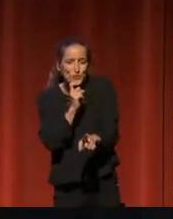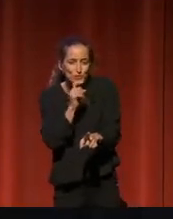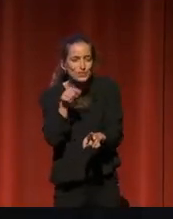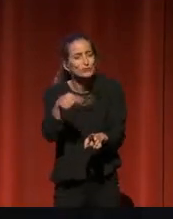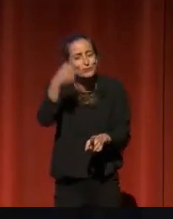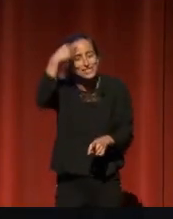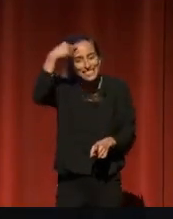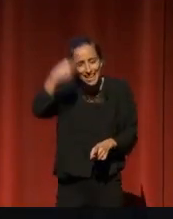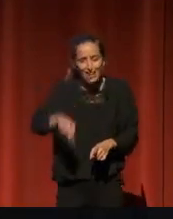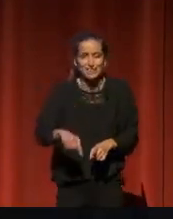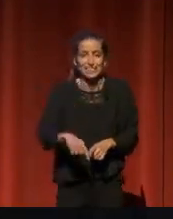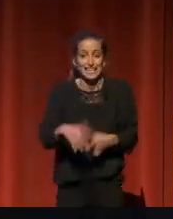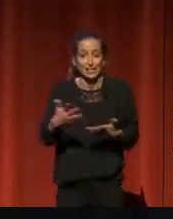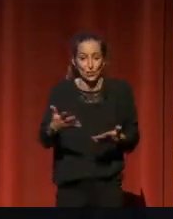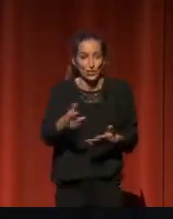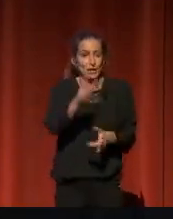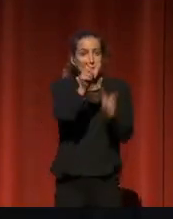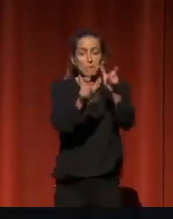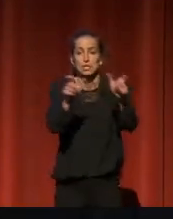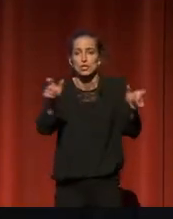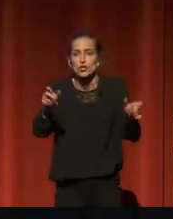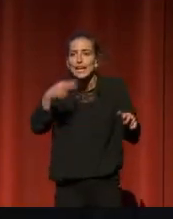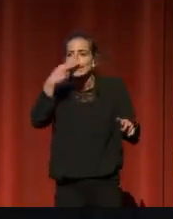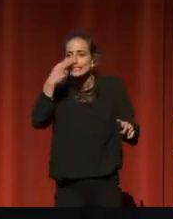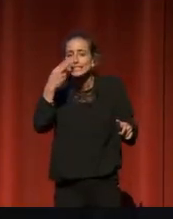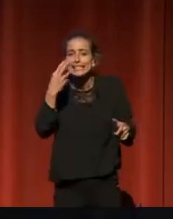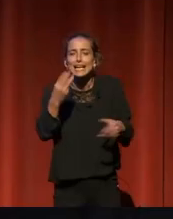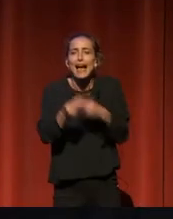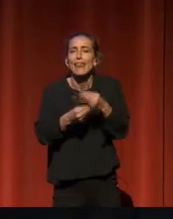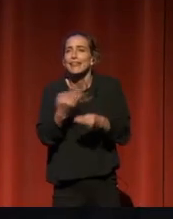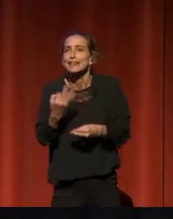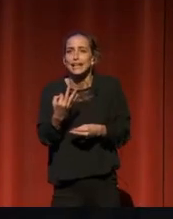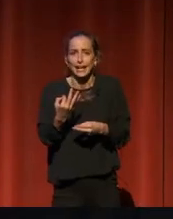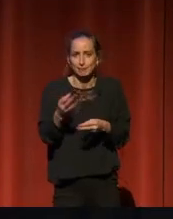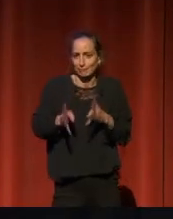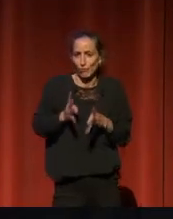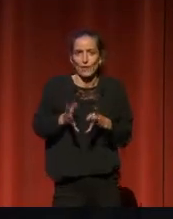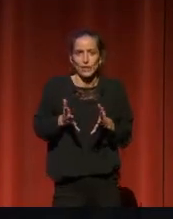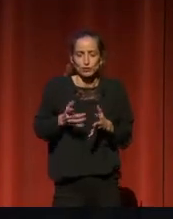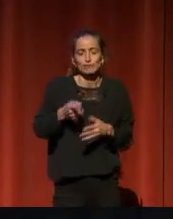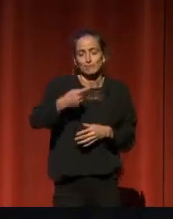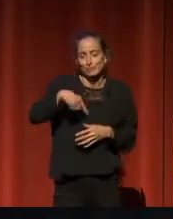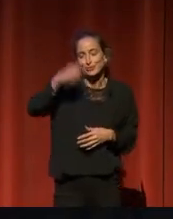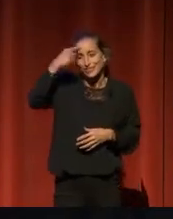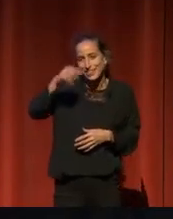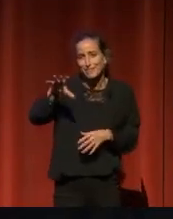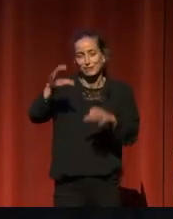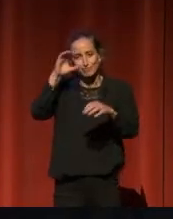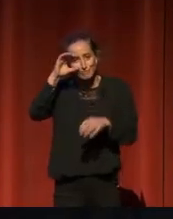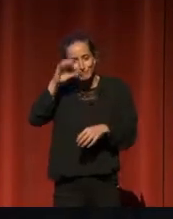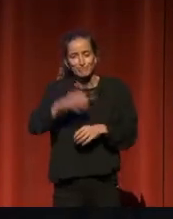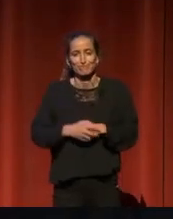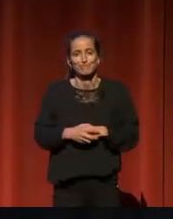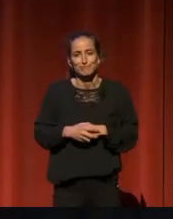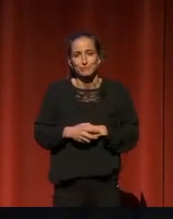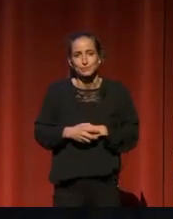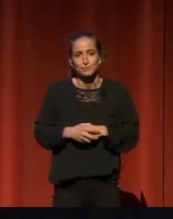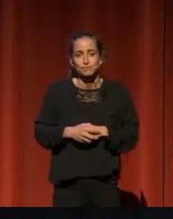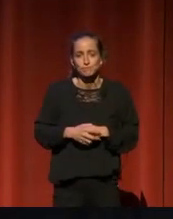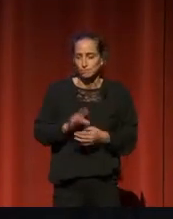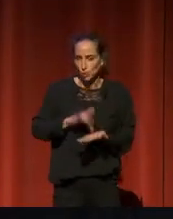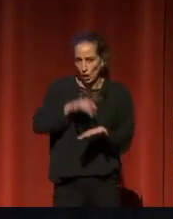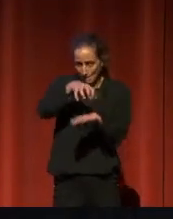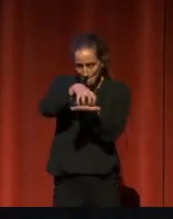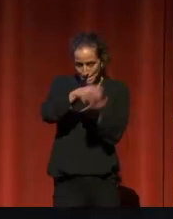las personas tienen interés de hacer nosotros e tenemos una biblioteca en en Lisboa que